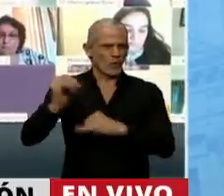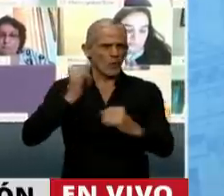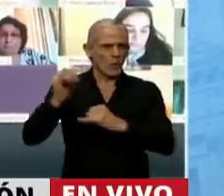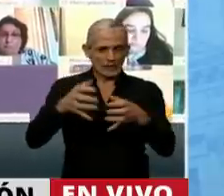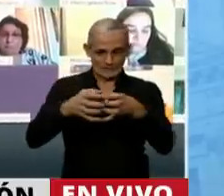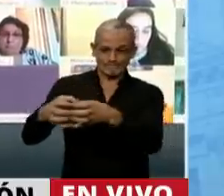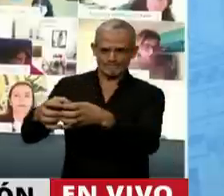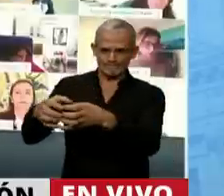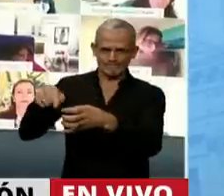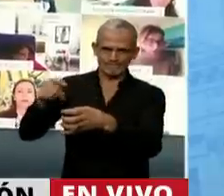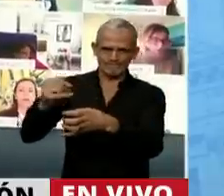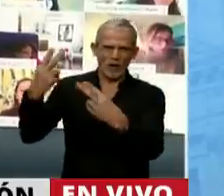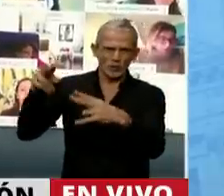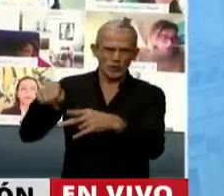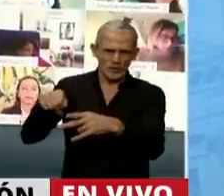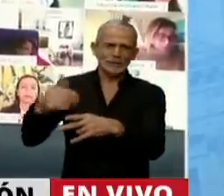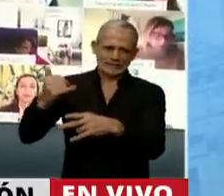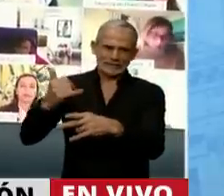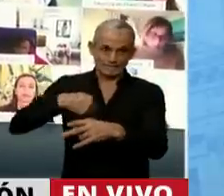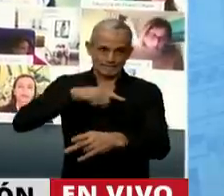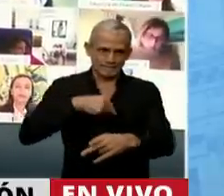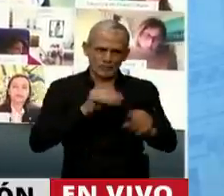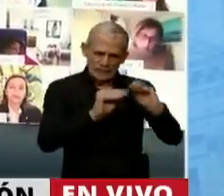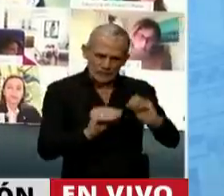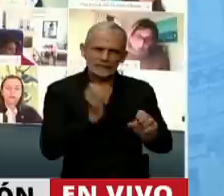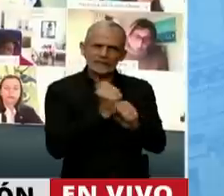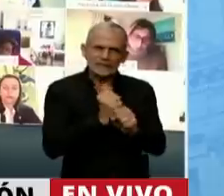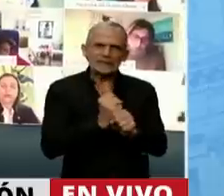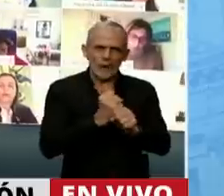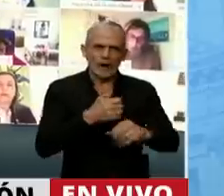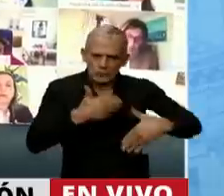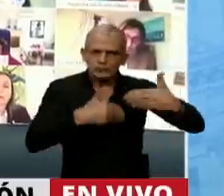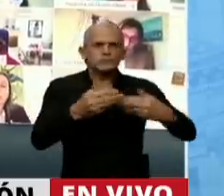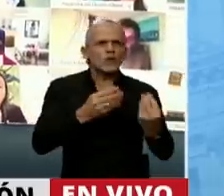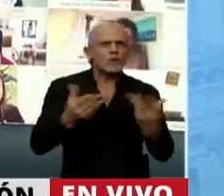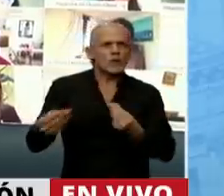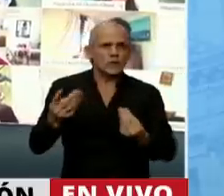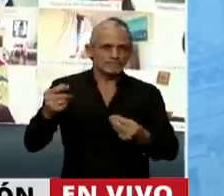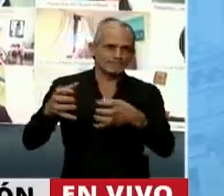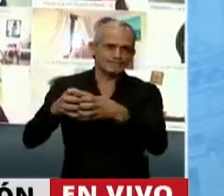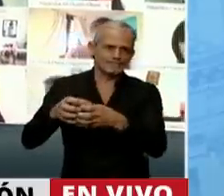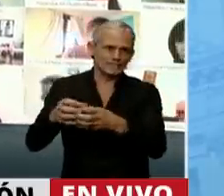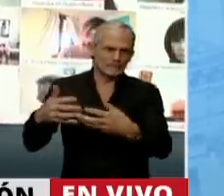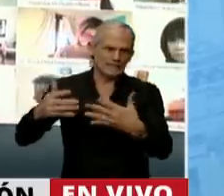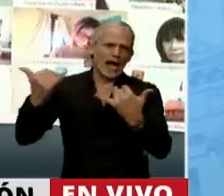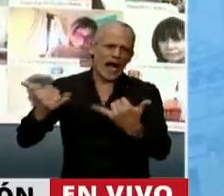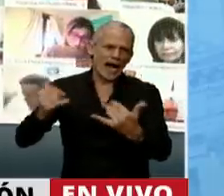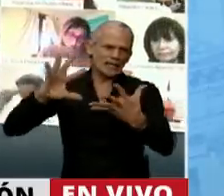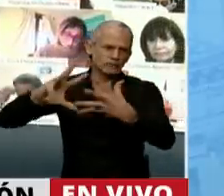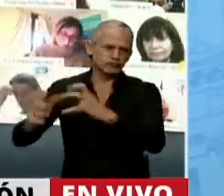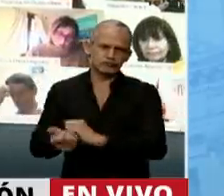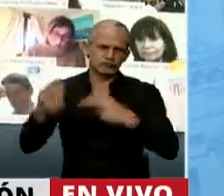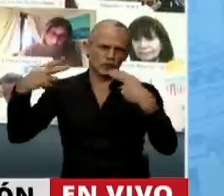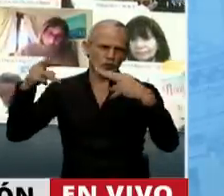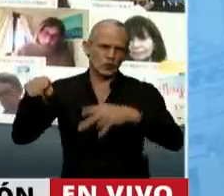sector que sigue estando, obviamente, en el trabajo y en la tarea diaria que se lleva adelante. Es uno de los sectores críticos. La asistencia, el trabajo y la